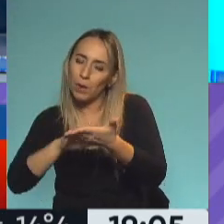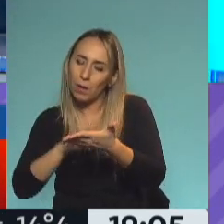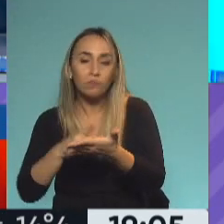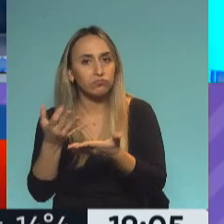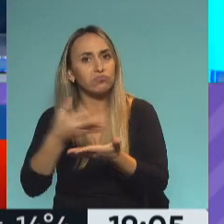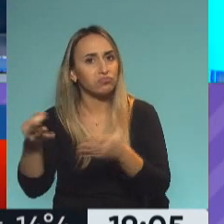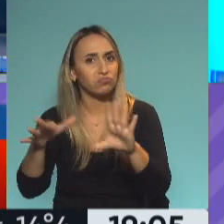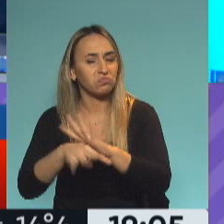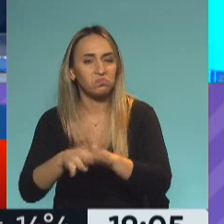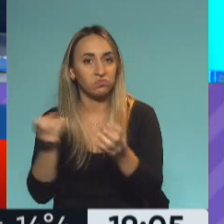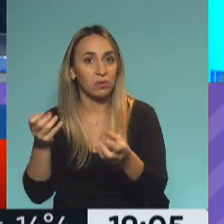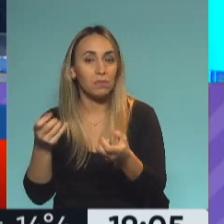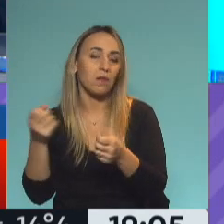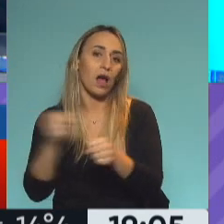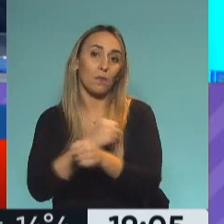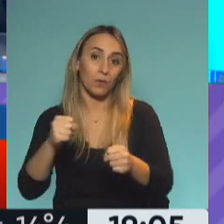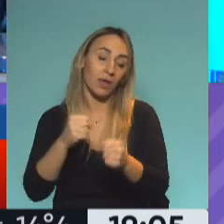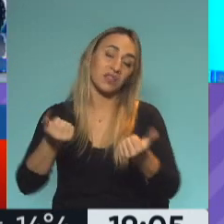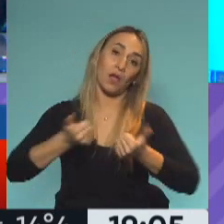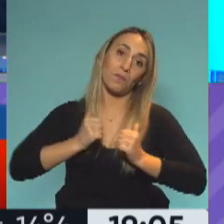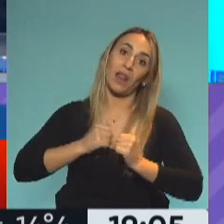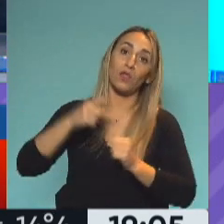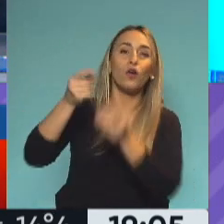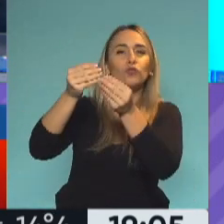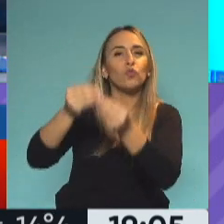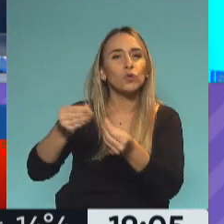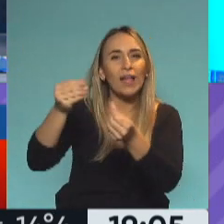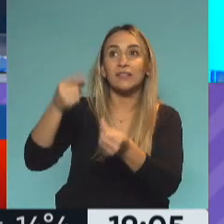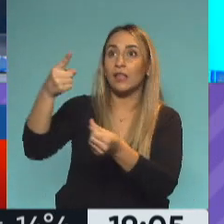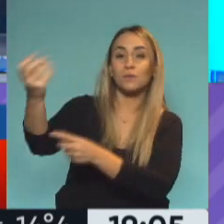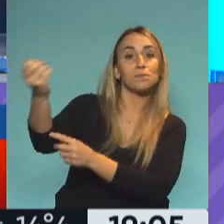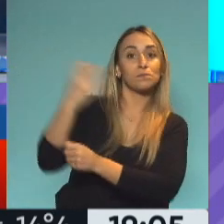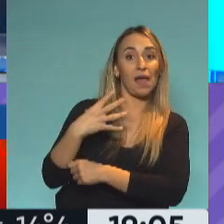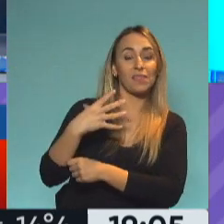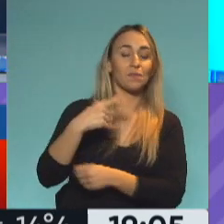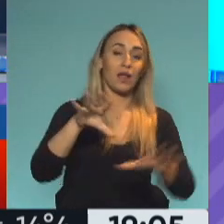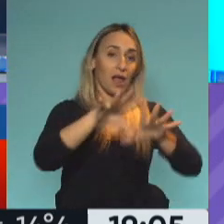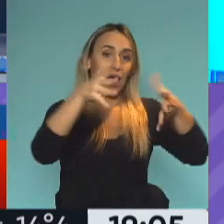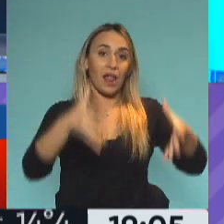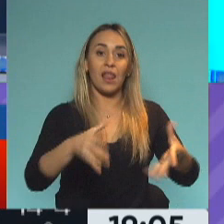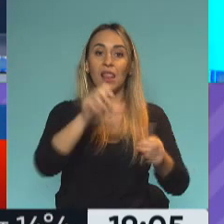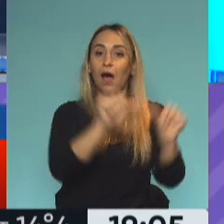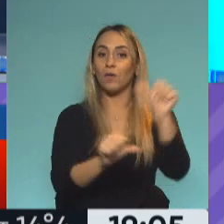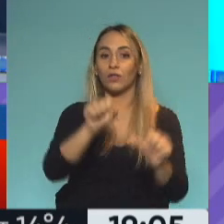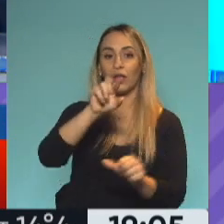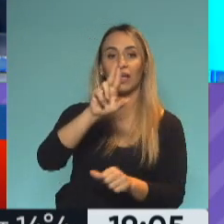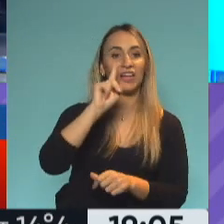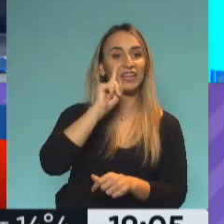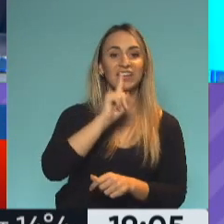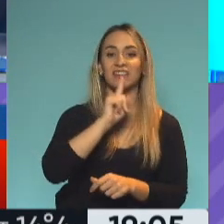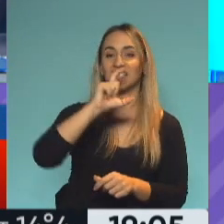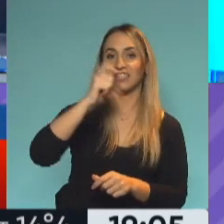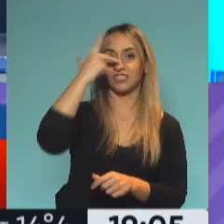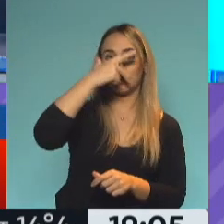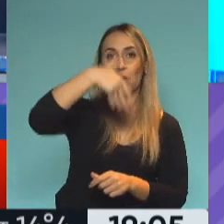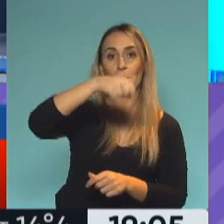de los antígenos, de los principios activos que van a llegar de Moscú a Buenos Aires para que en los laboratorios Richmond, que acá en la localidad de Torcuato, se envasen